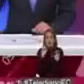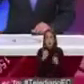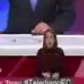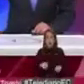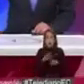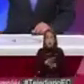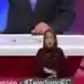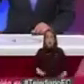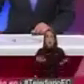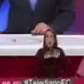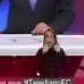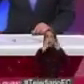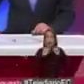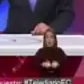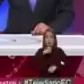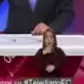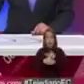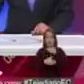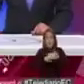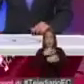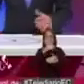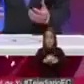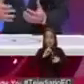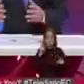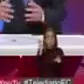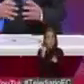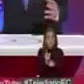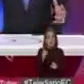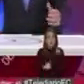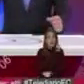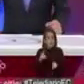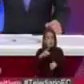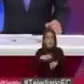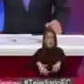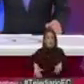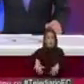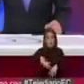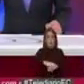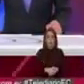transferencias que se hace puntualmente a GAFs y universidades en beneficio del fisco?